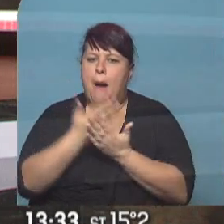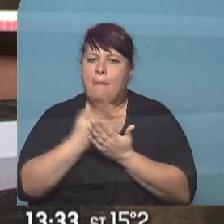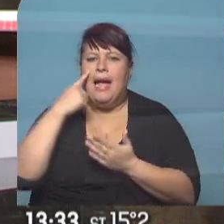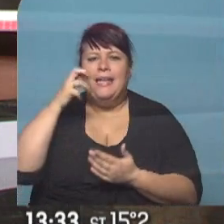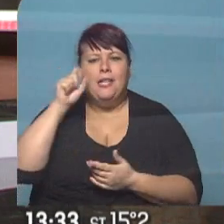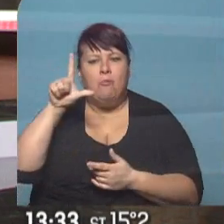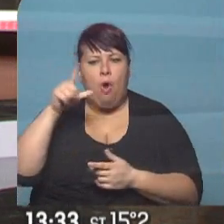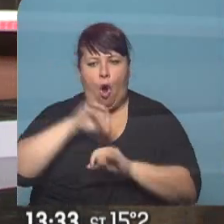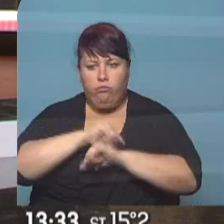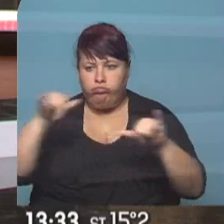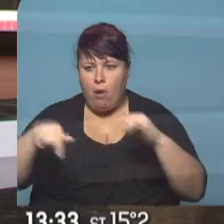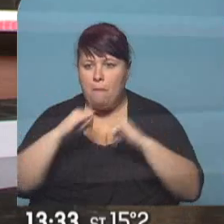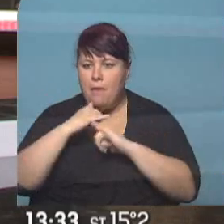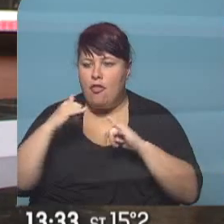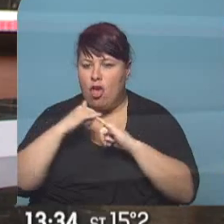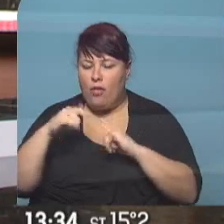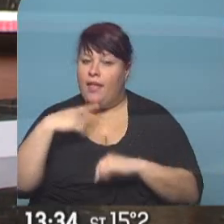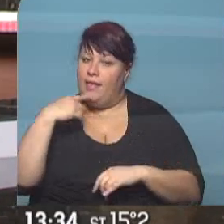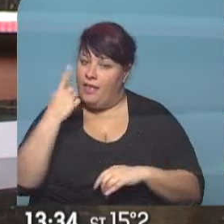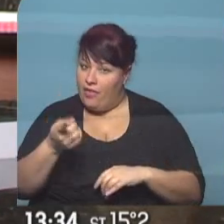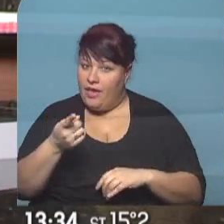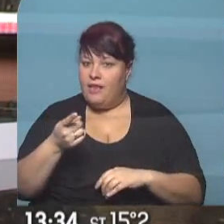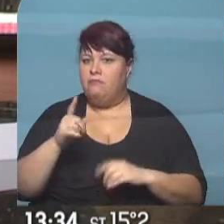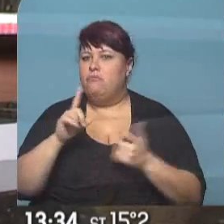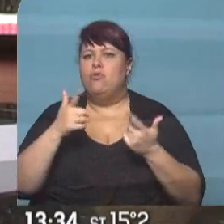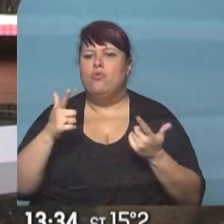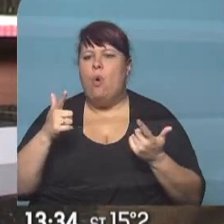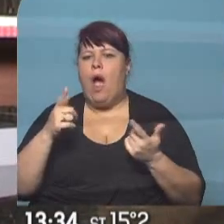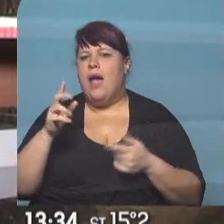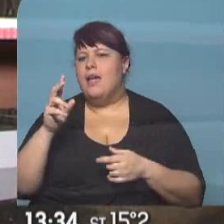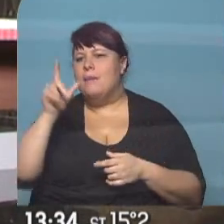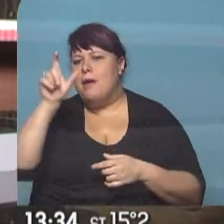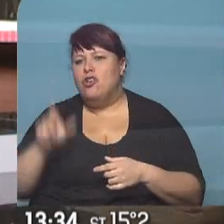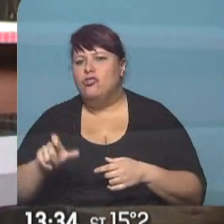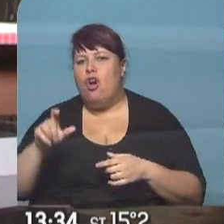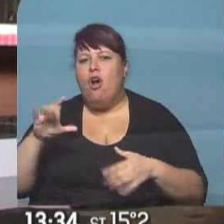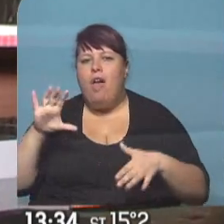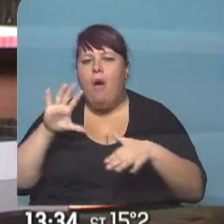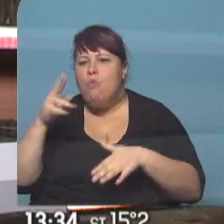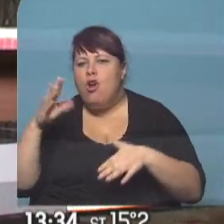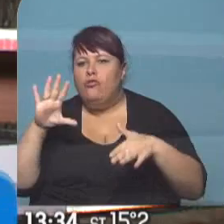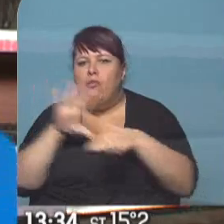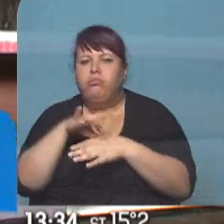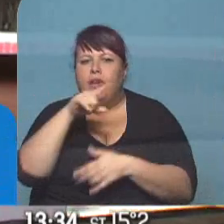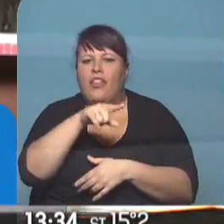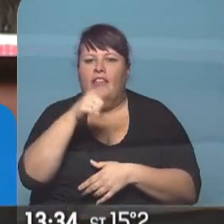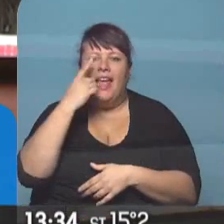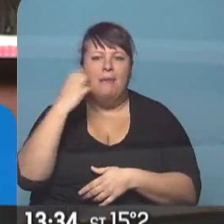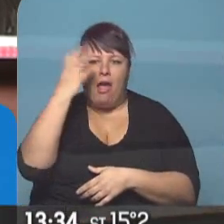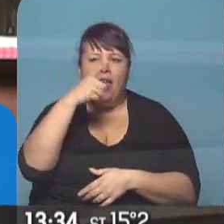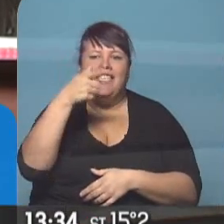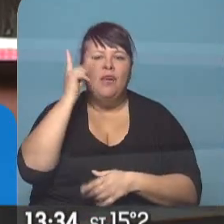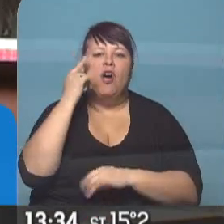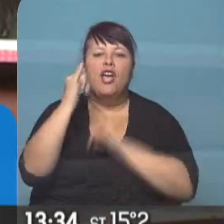que fue difundido este mediodía en el que señala que no hay ningún cuerpo que corresponda a Santiago Maldonado en Chile. Esto tiene que ver